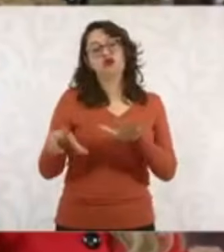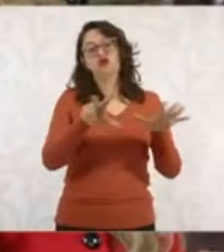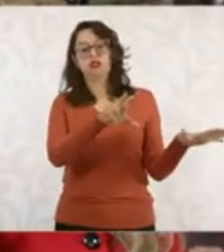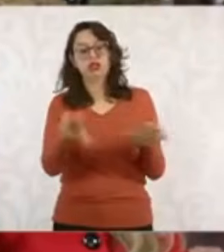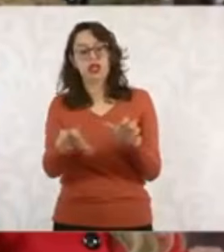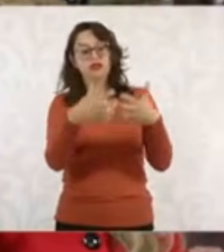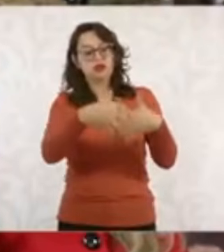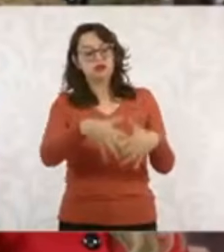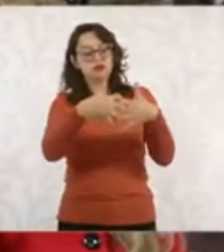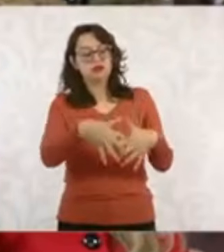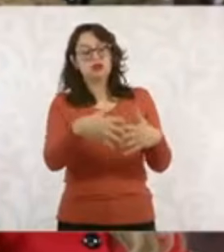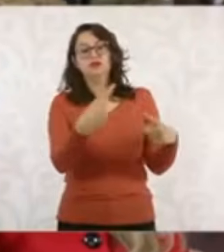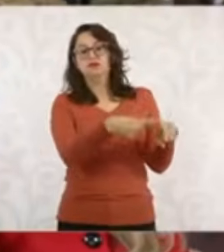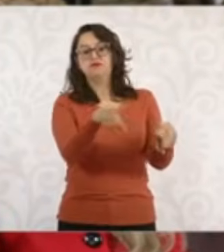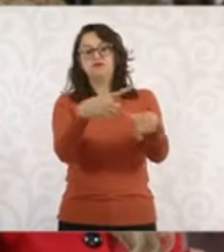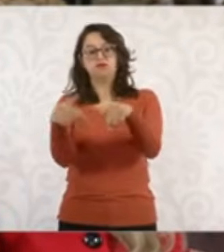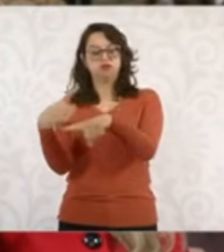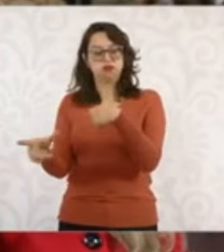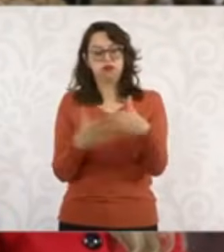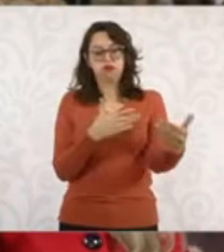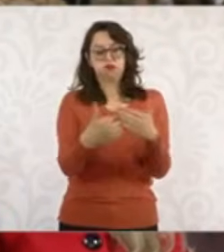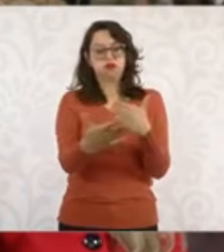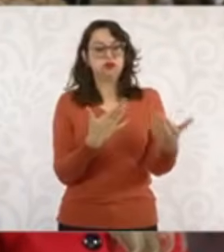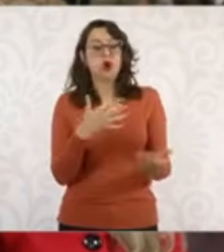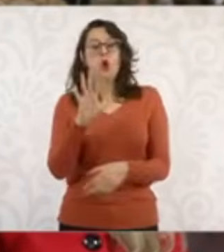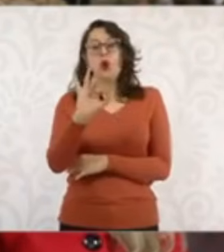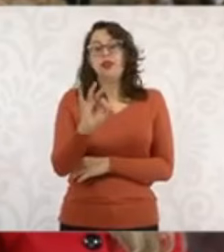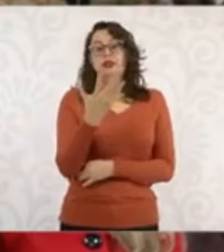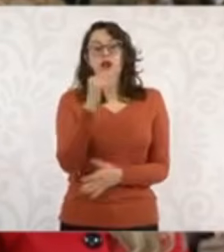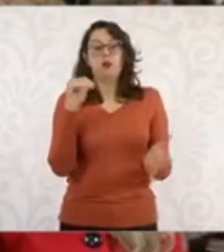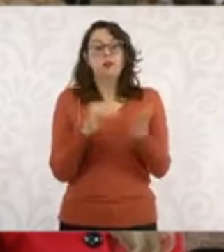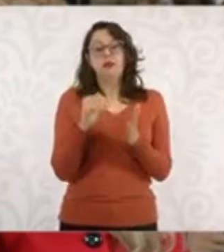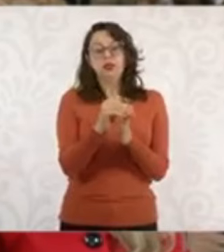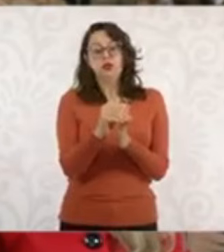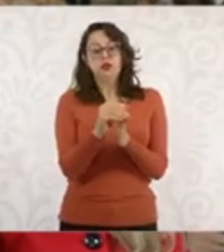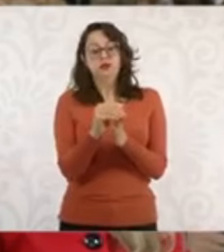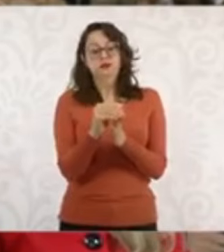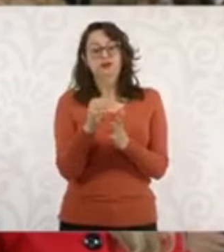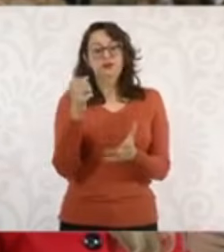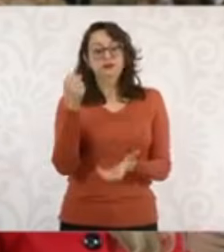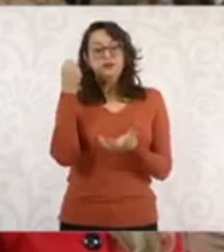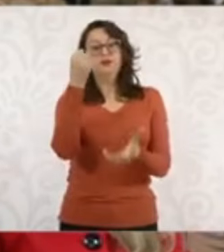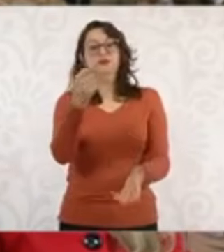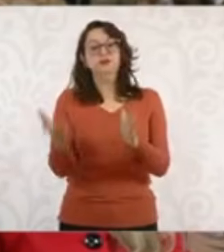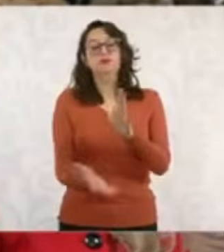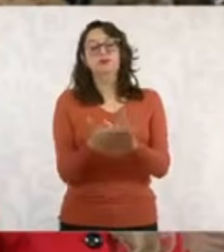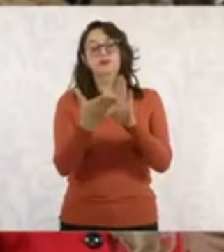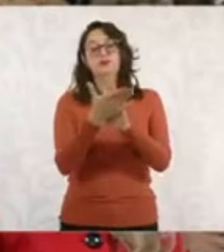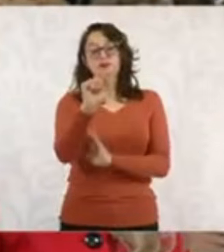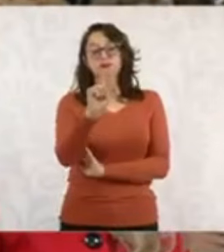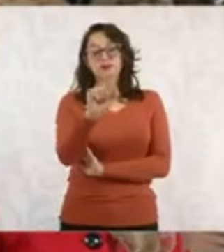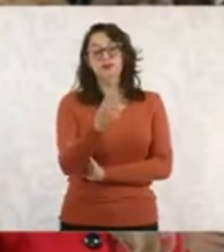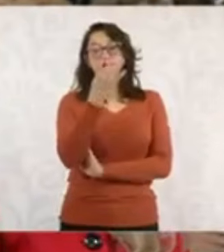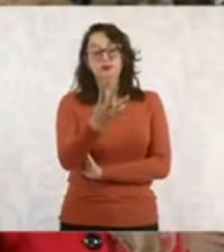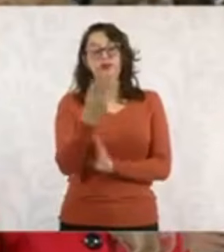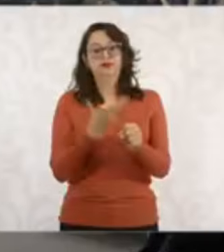equipos médicos de alta tecnología y que además invertirán más de 45,000 millones para la construcción de 24 hospitales